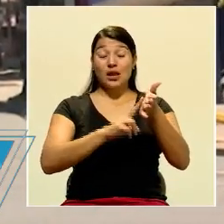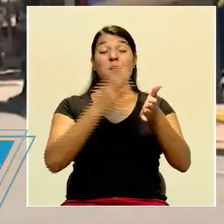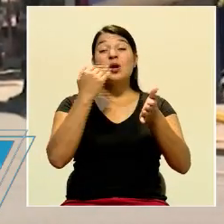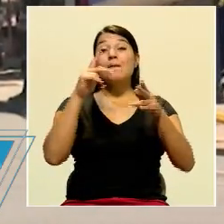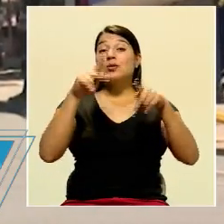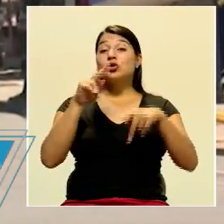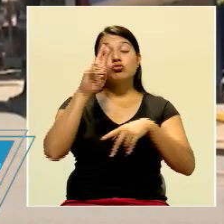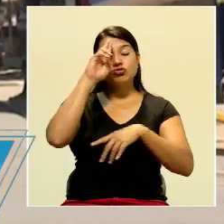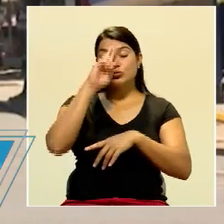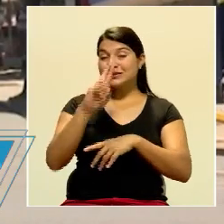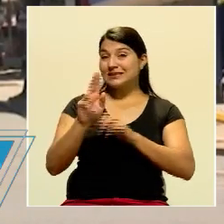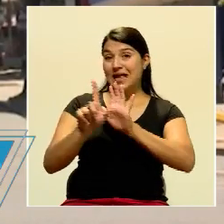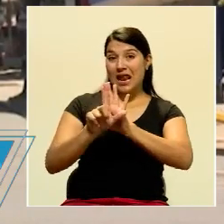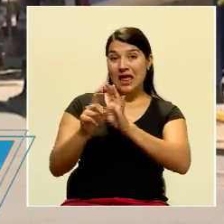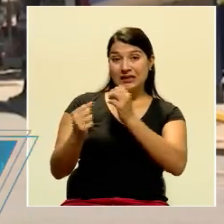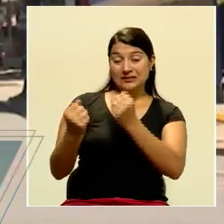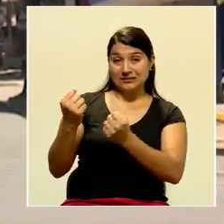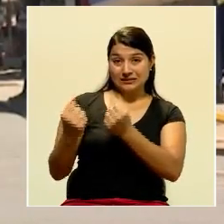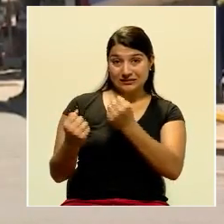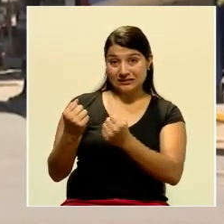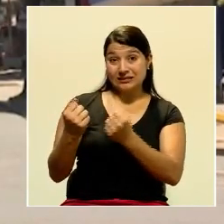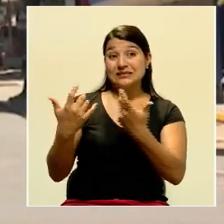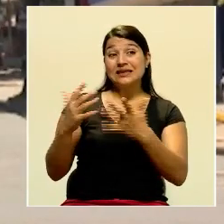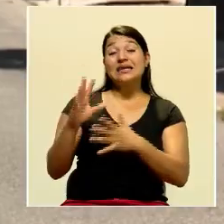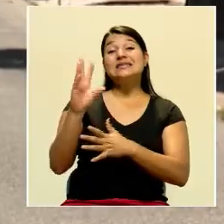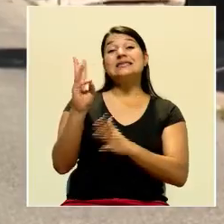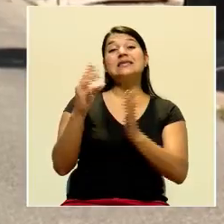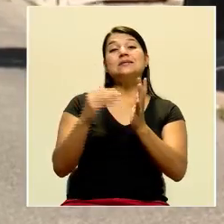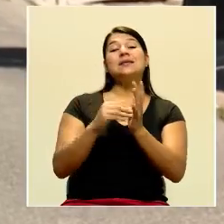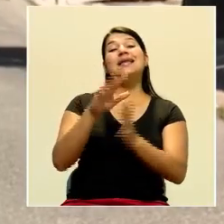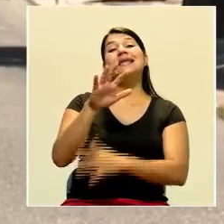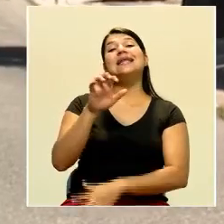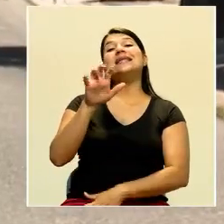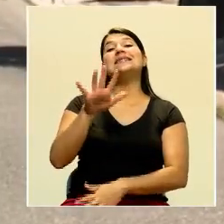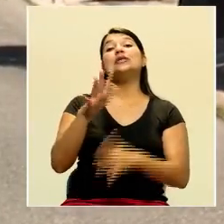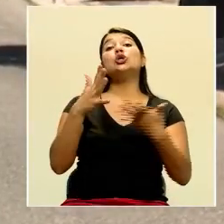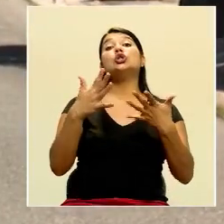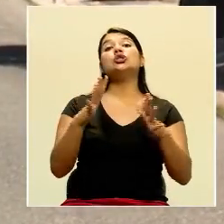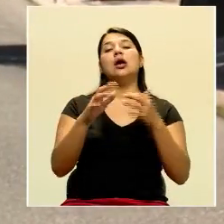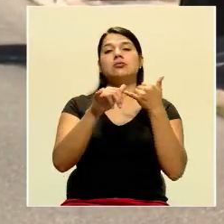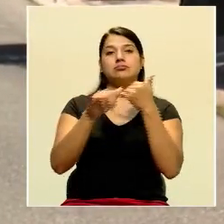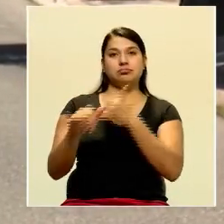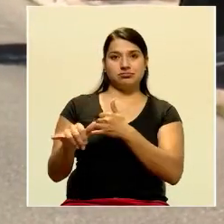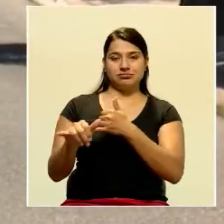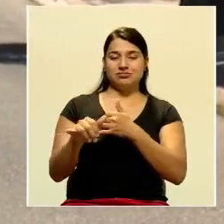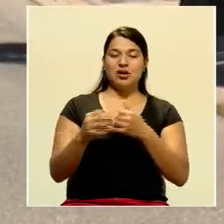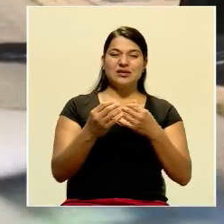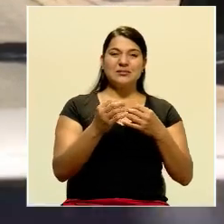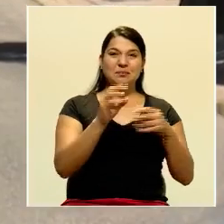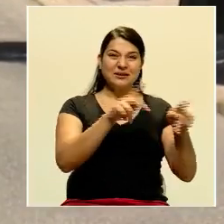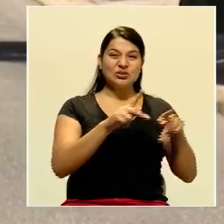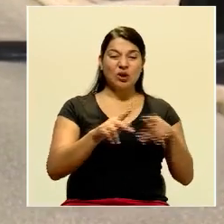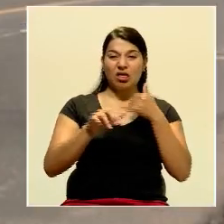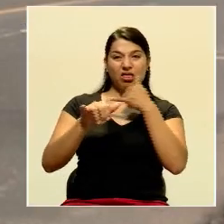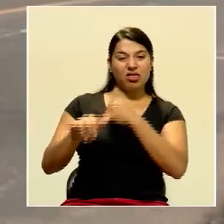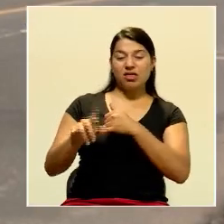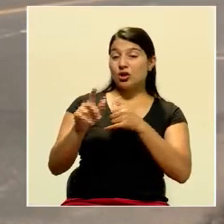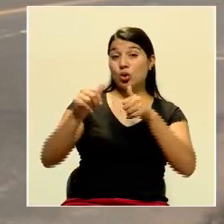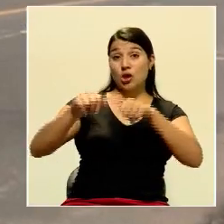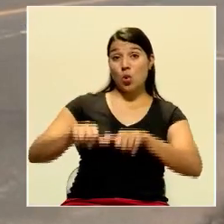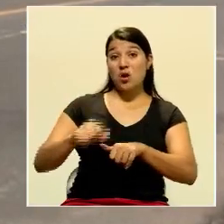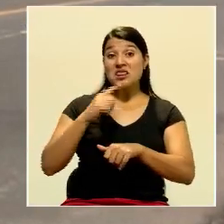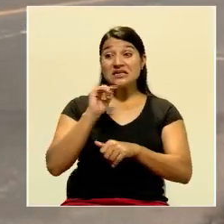vehicular, 6.615 han sido apeladas. El director del Consejo añadió que estas medidas de restricción han tenido un